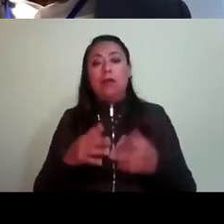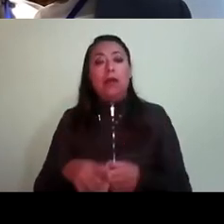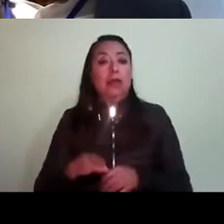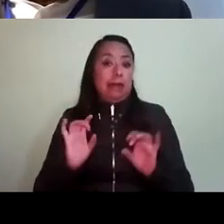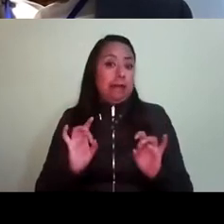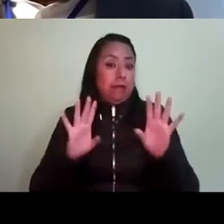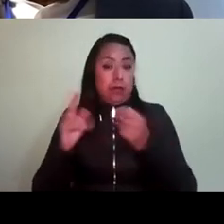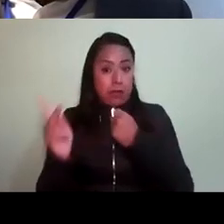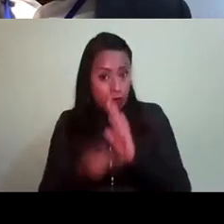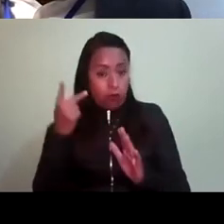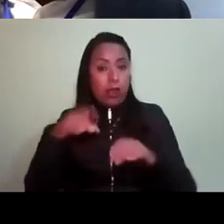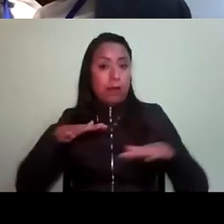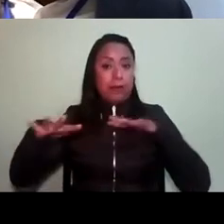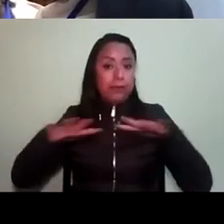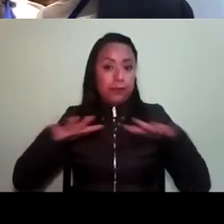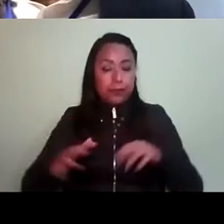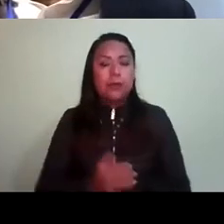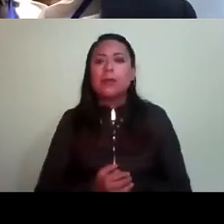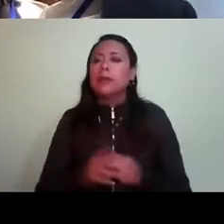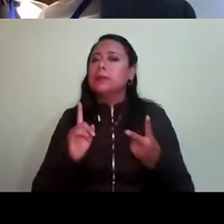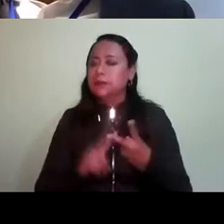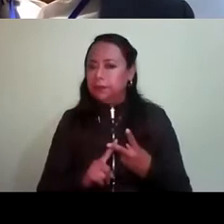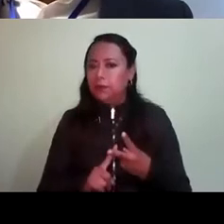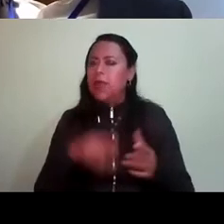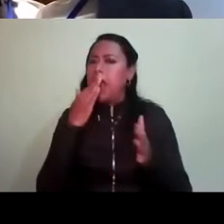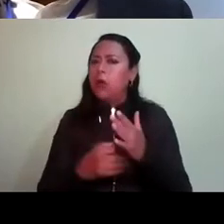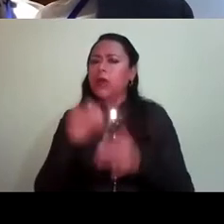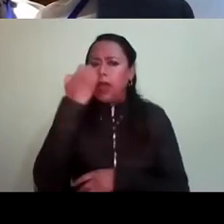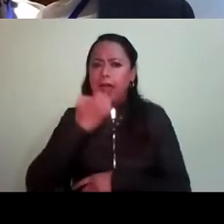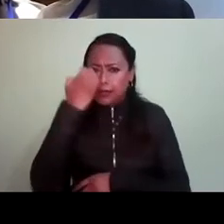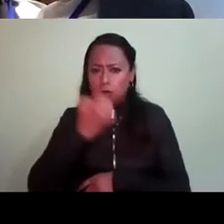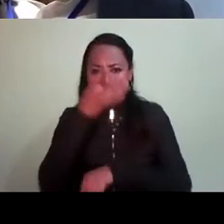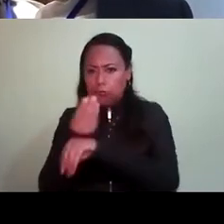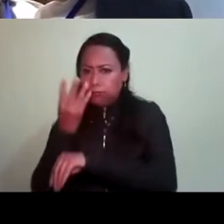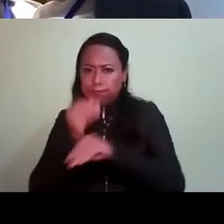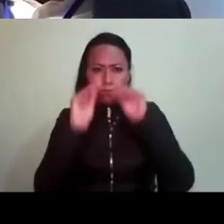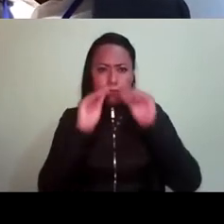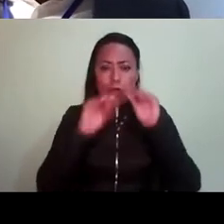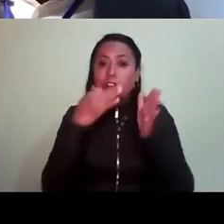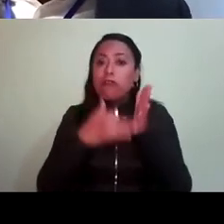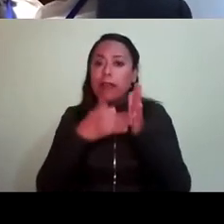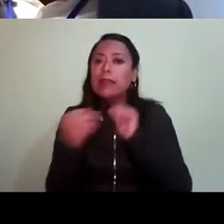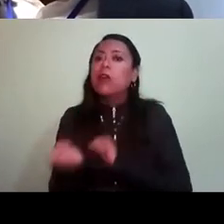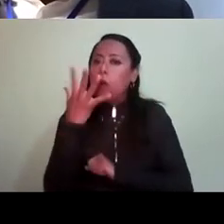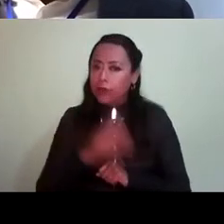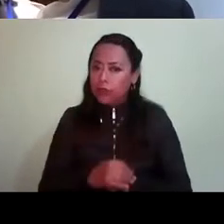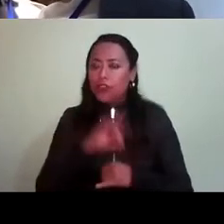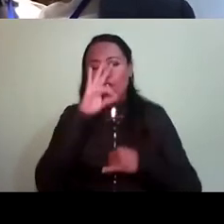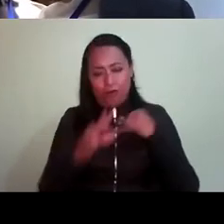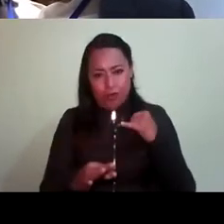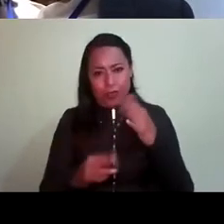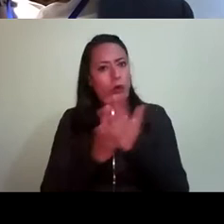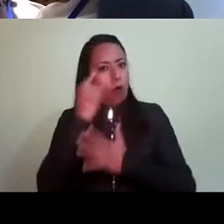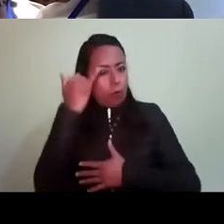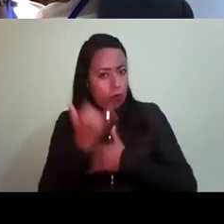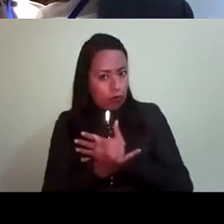¿Y cuántos son los planteles pendientes de reconstrucción? Por último, ¿qué otros proyectos de